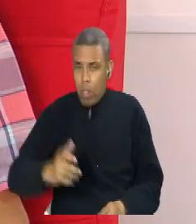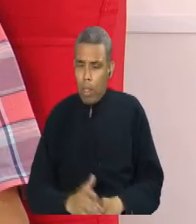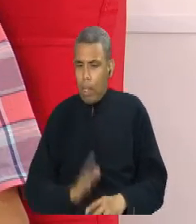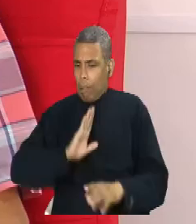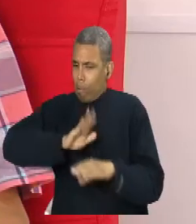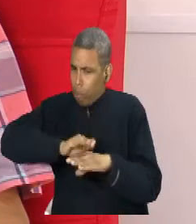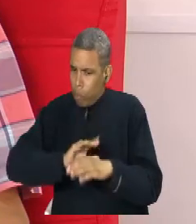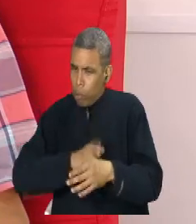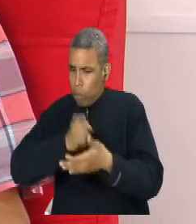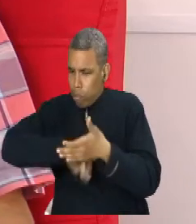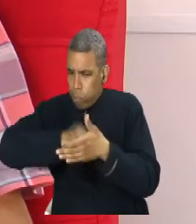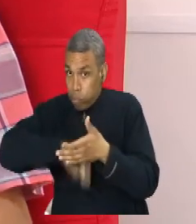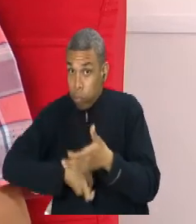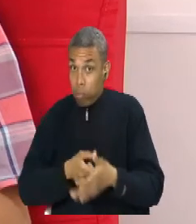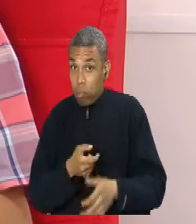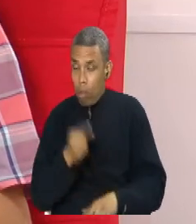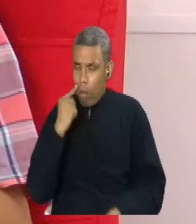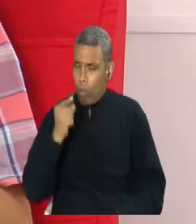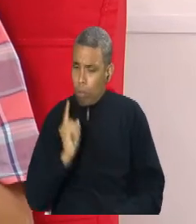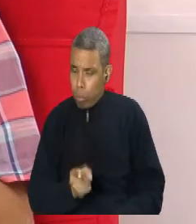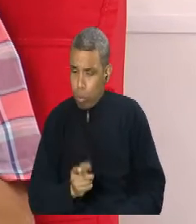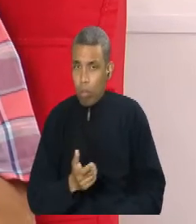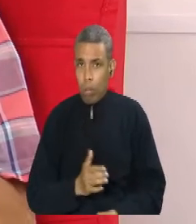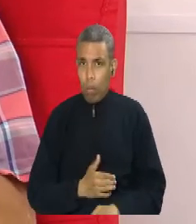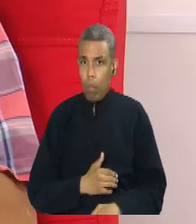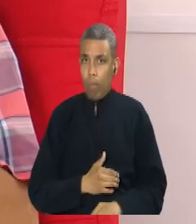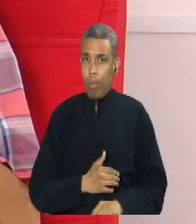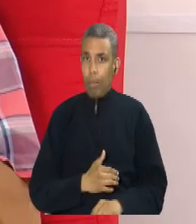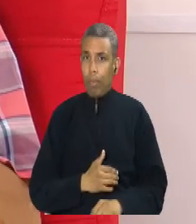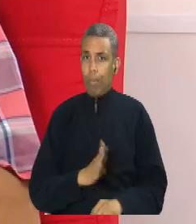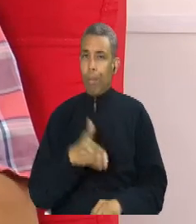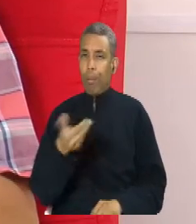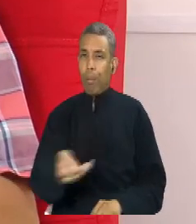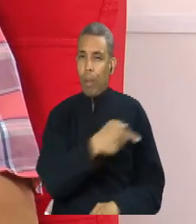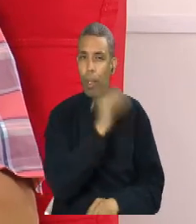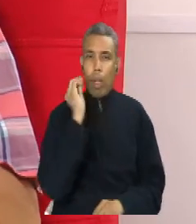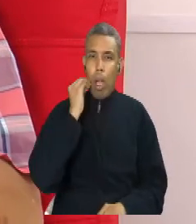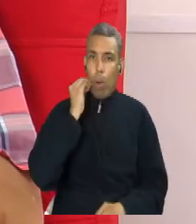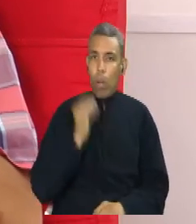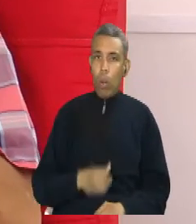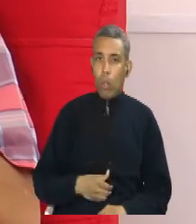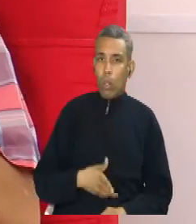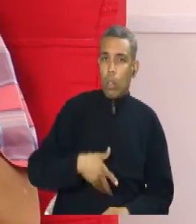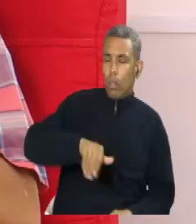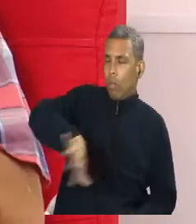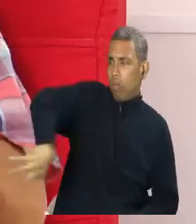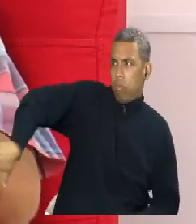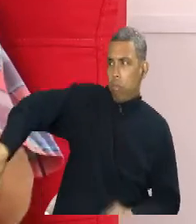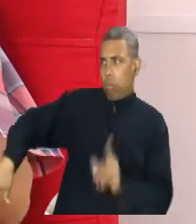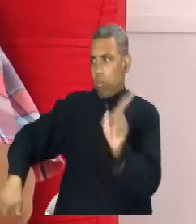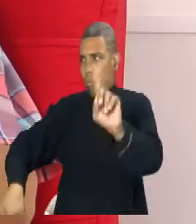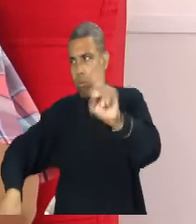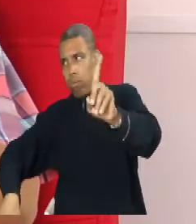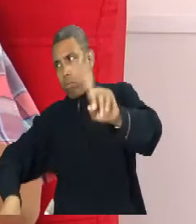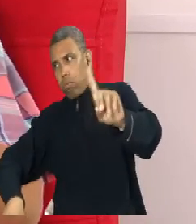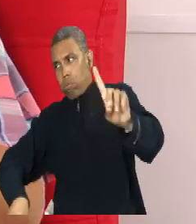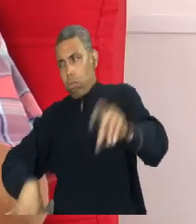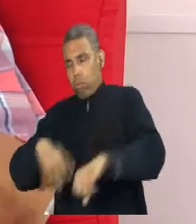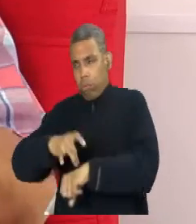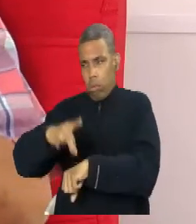por parte del papado de la mamá son muy diferentes a la que le pueden dar los abuelos los tíos